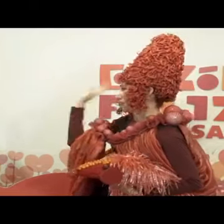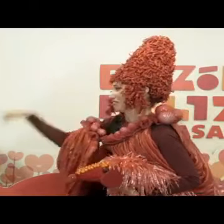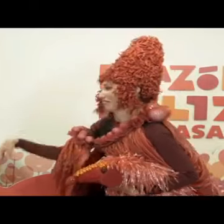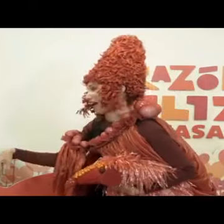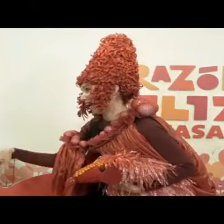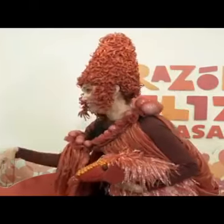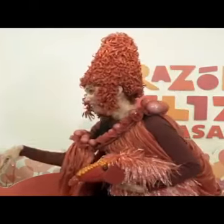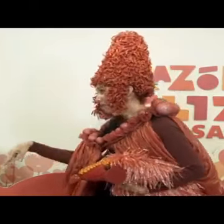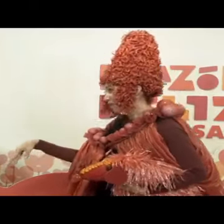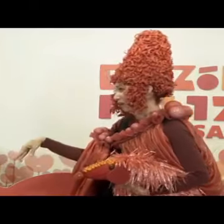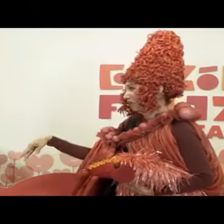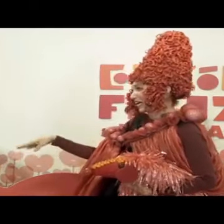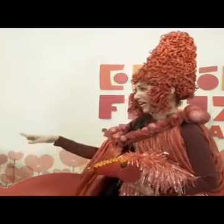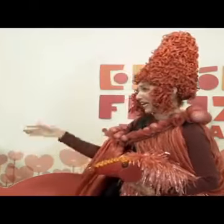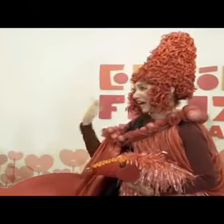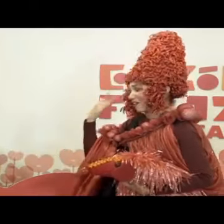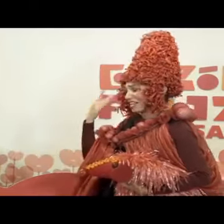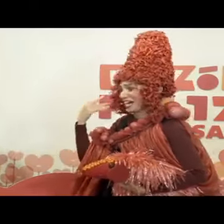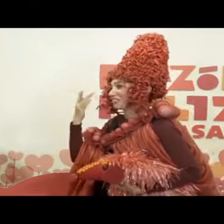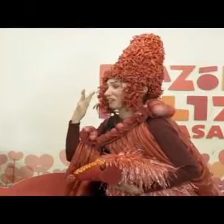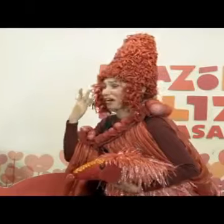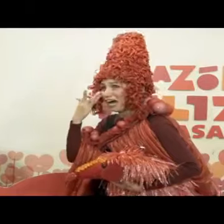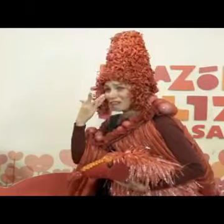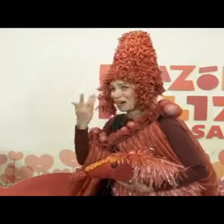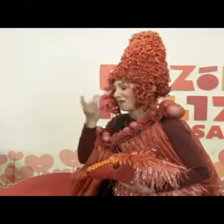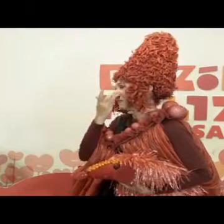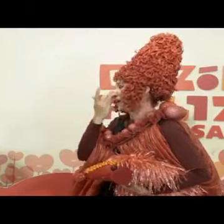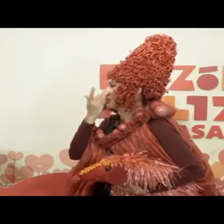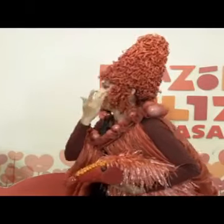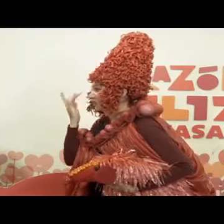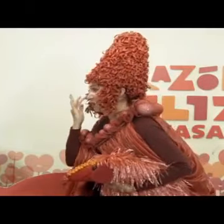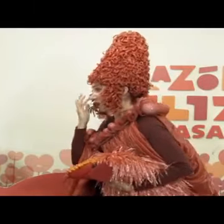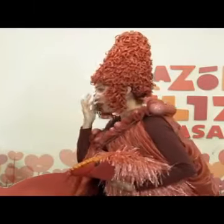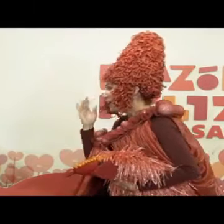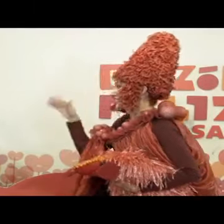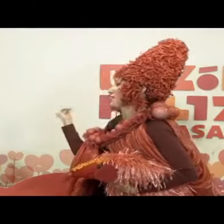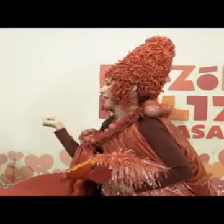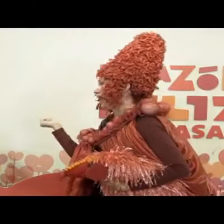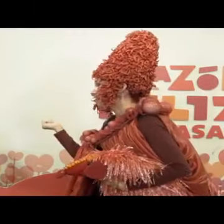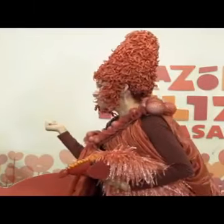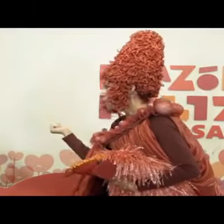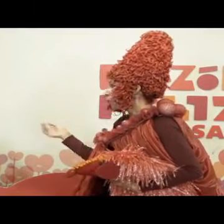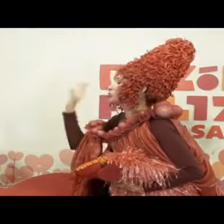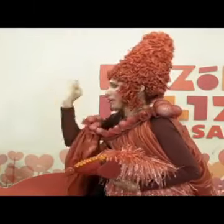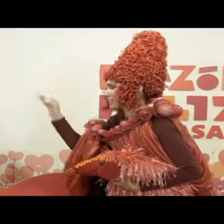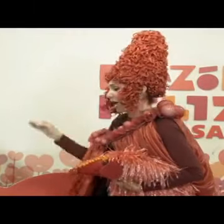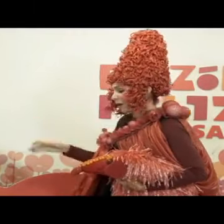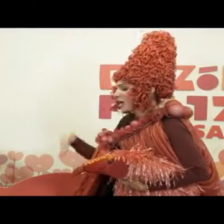también a usted. Pirulina, no me diga eso que me emociono. ¿Sabe